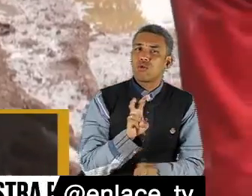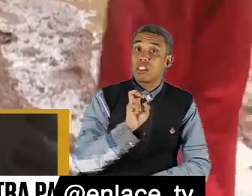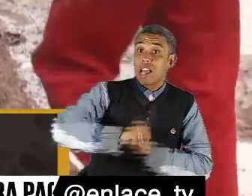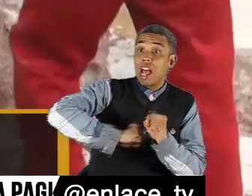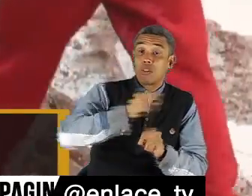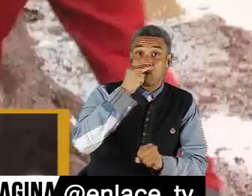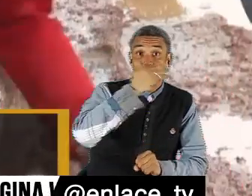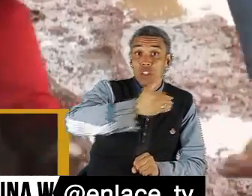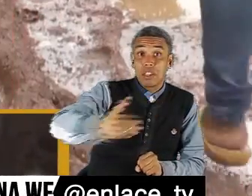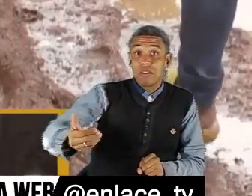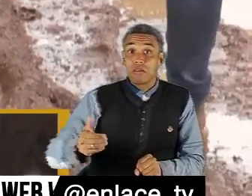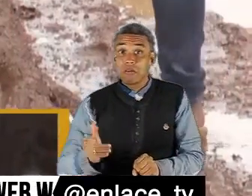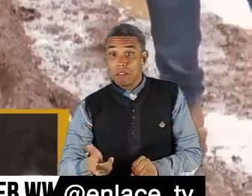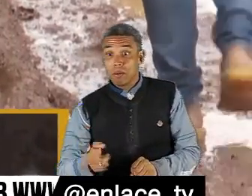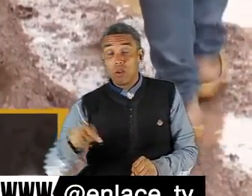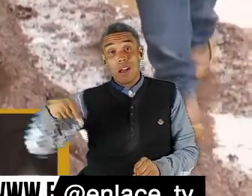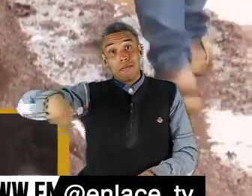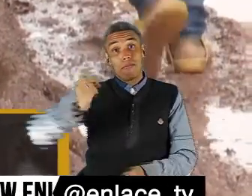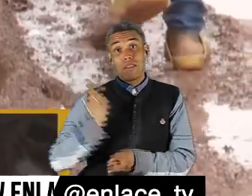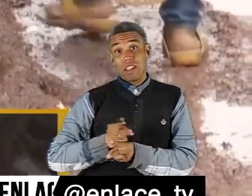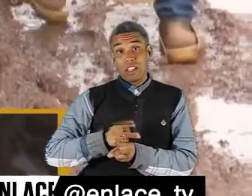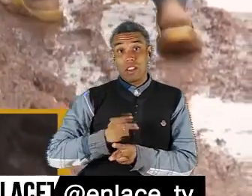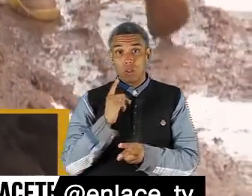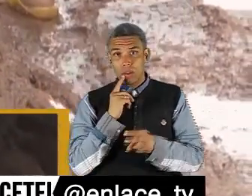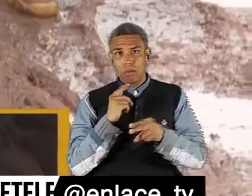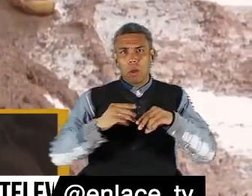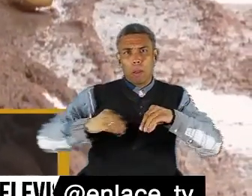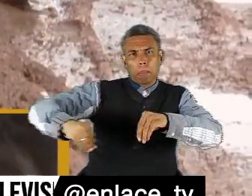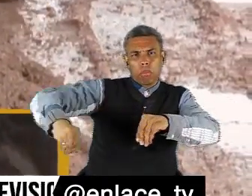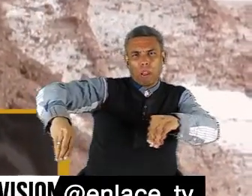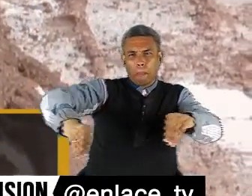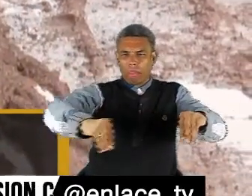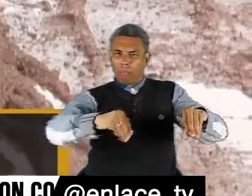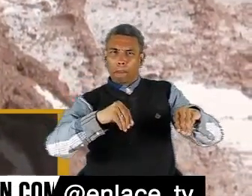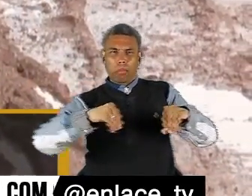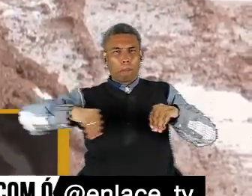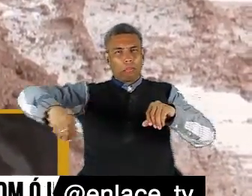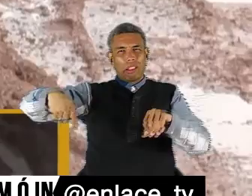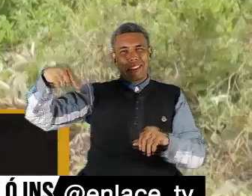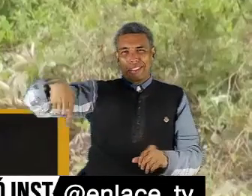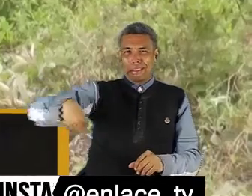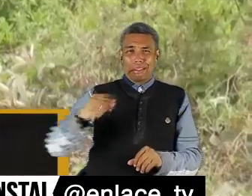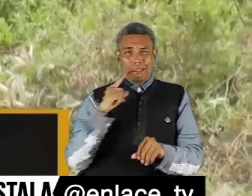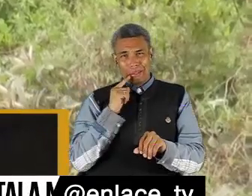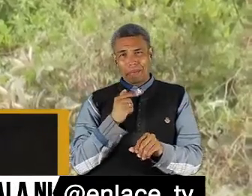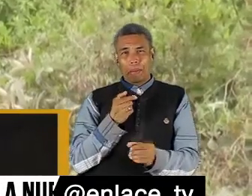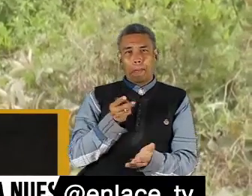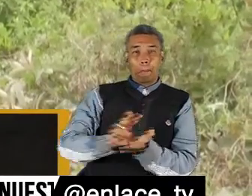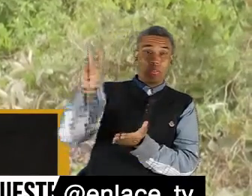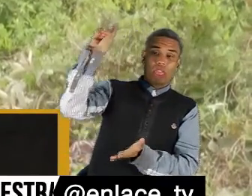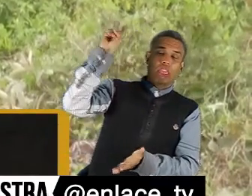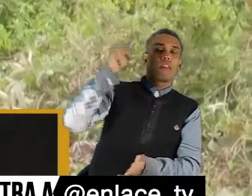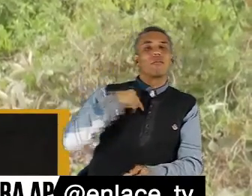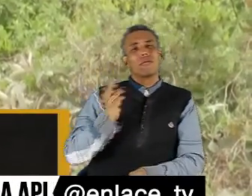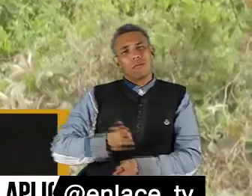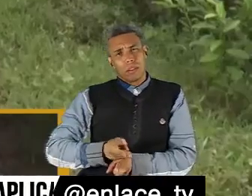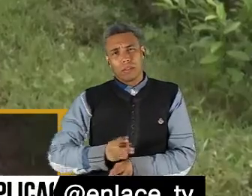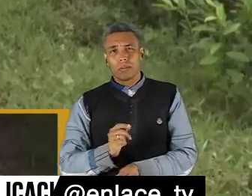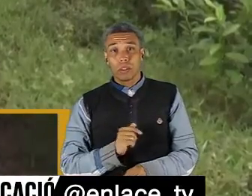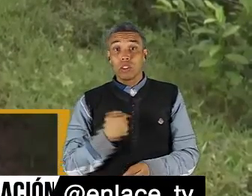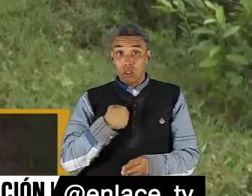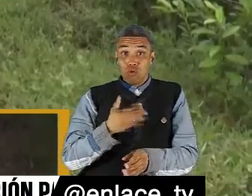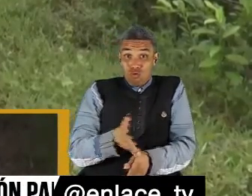peligro, el barro es terrible. Ni la alcaldía, yo pasé solicitudes a varias empresas contratistas cuando vienen a hacer los arreglos del